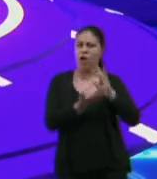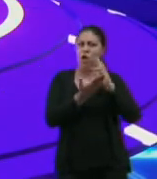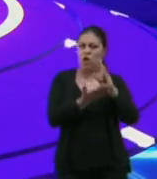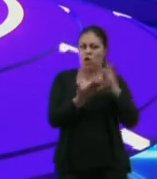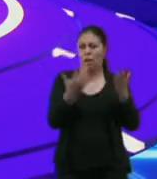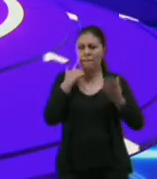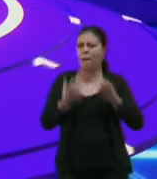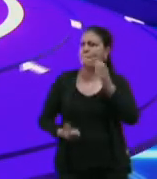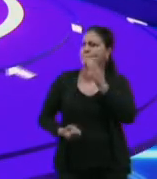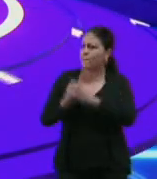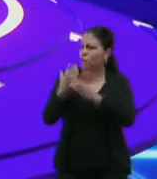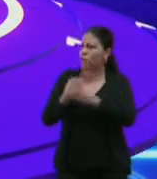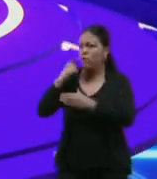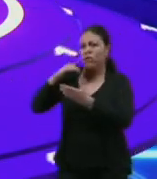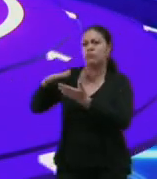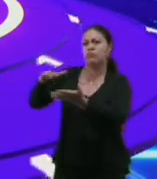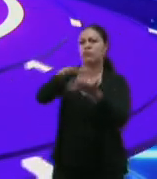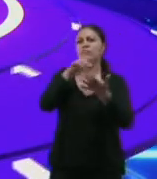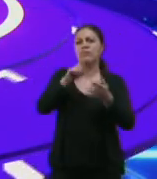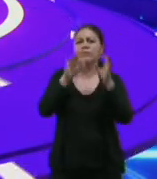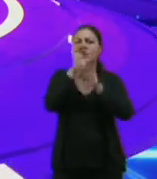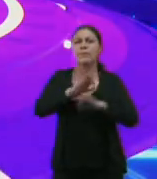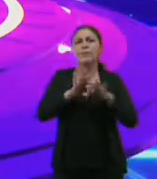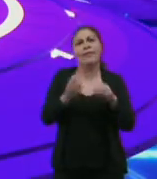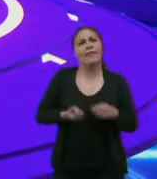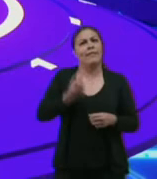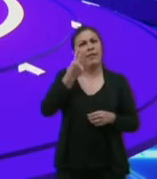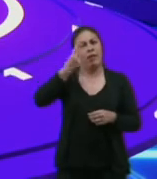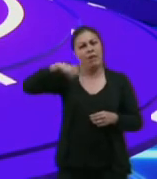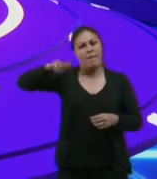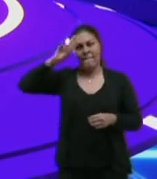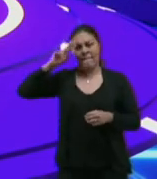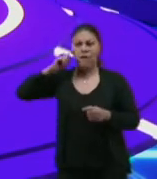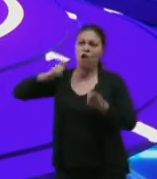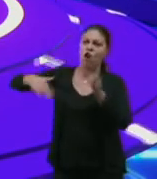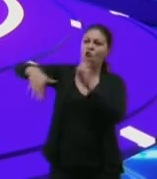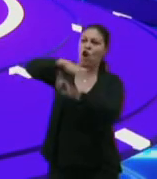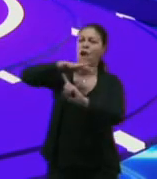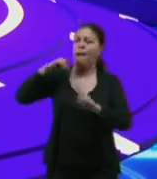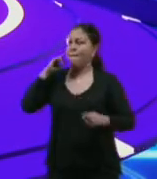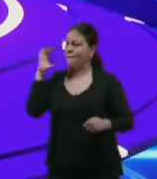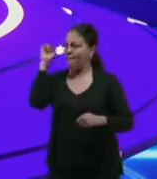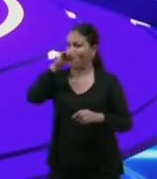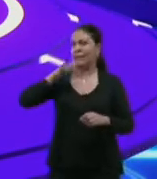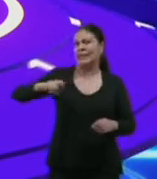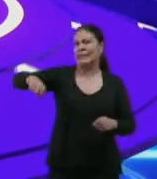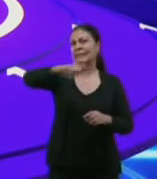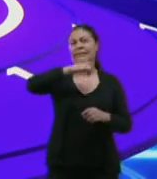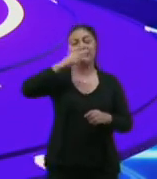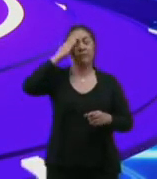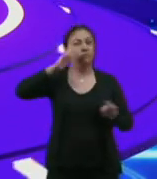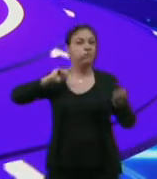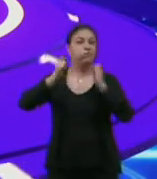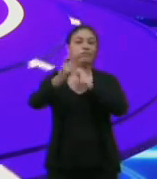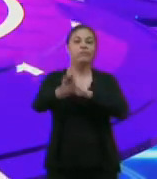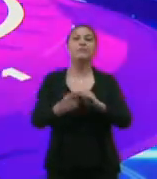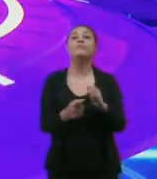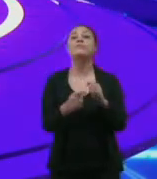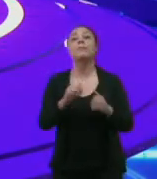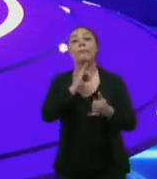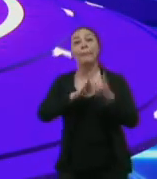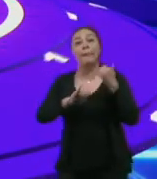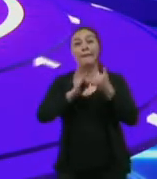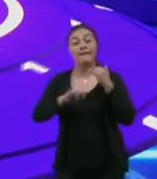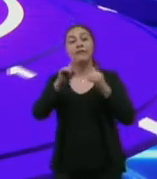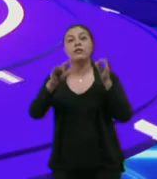mercado interpretando el contexto revisando las necesidades siempre cambiantes y la última insiste